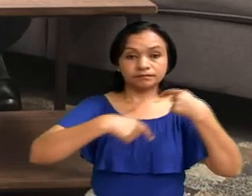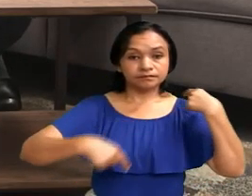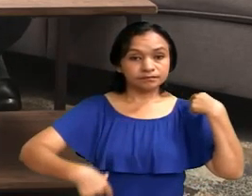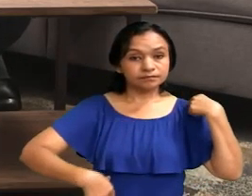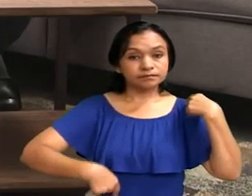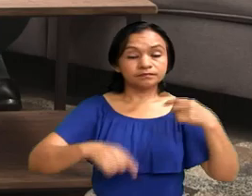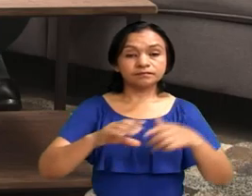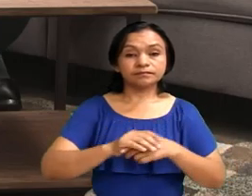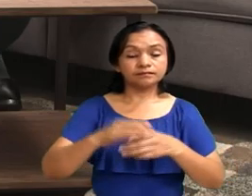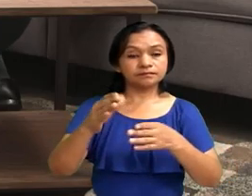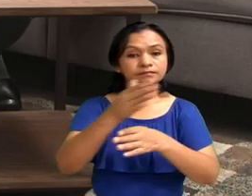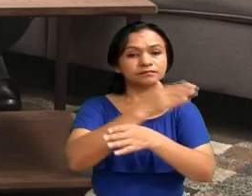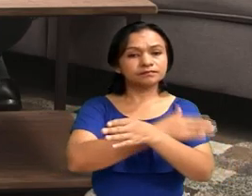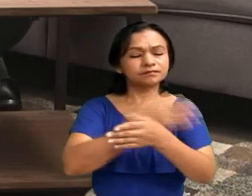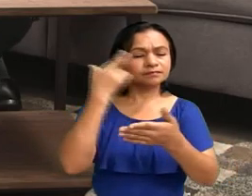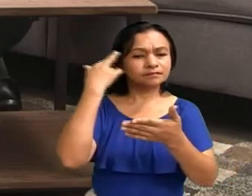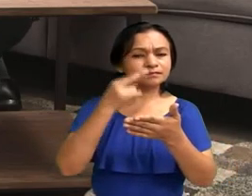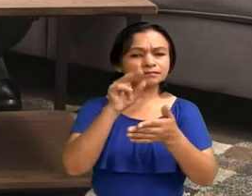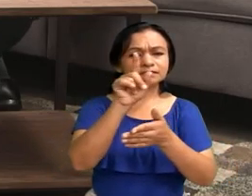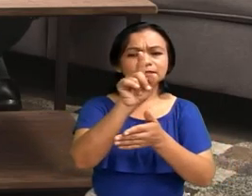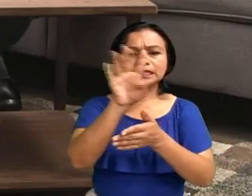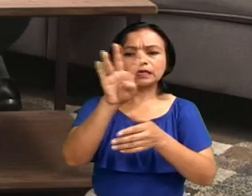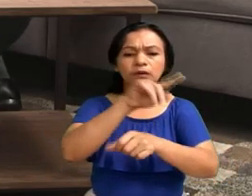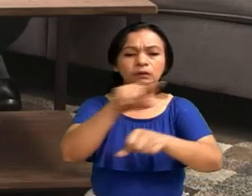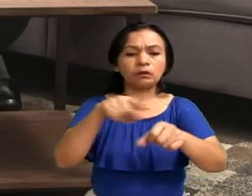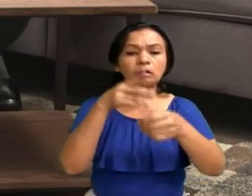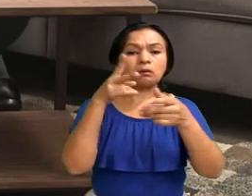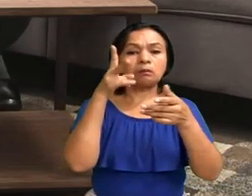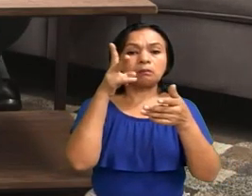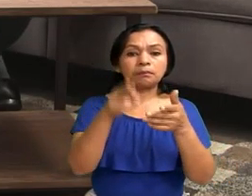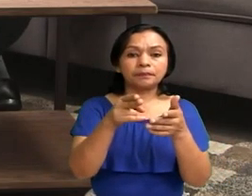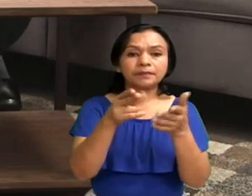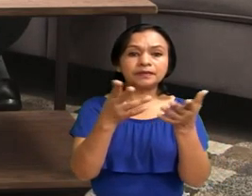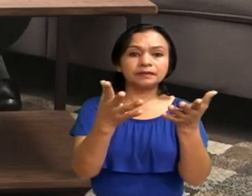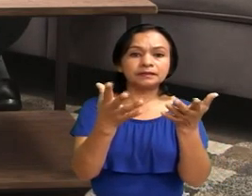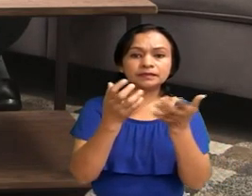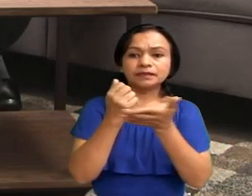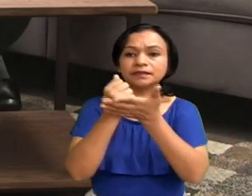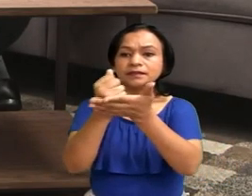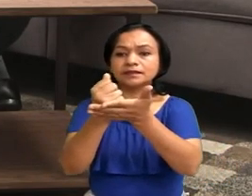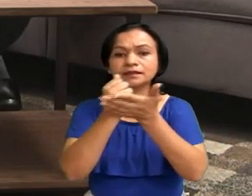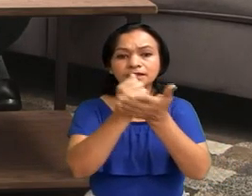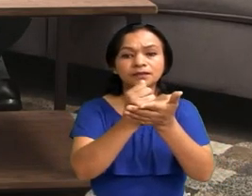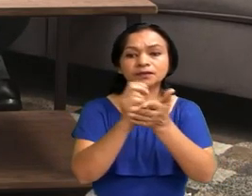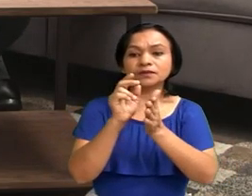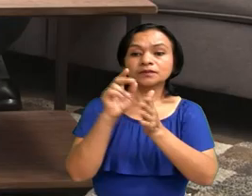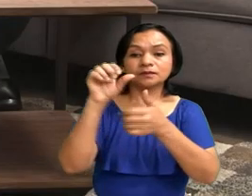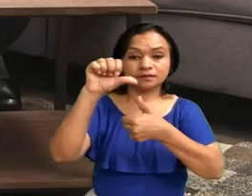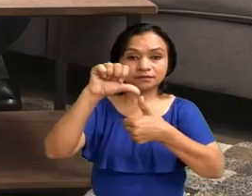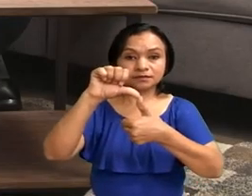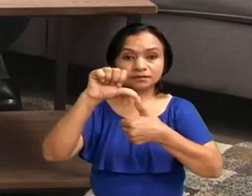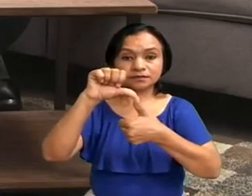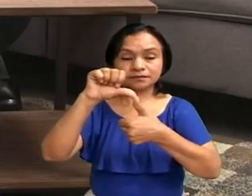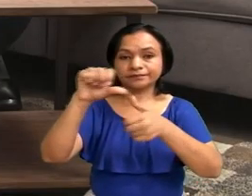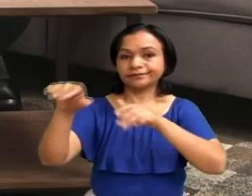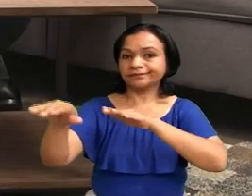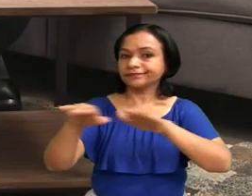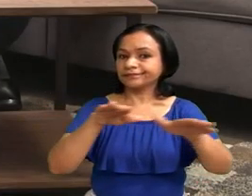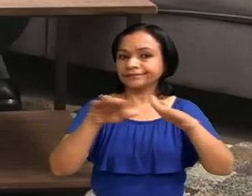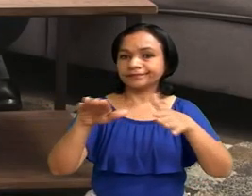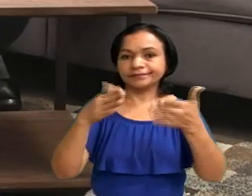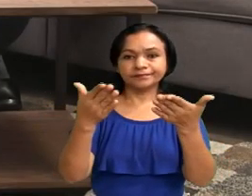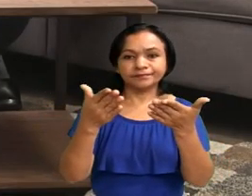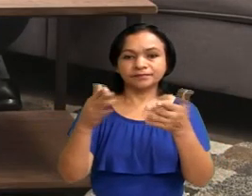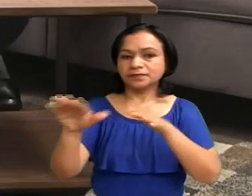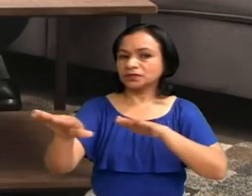tuvimos aquellos racionamientos de 14 horas, queríamos ayudarnos entre países, nos querían ayudar, ¿verdad? Pero no había capacidad suficiente, el